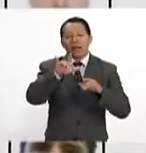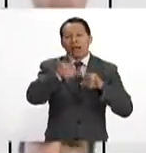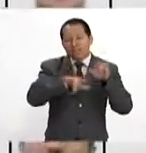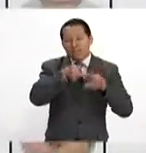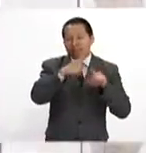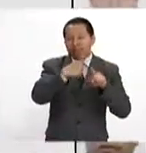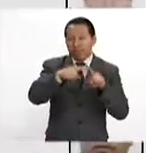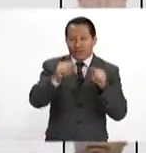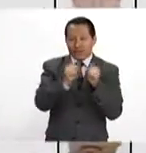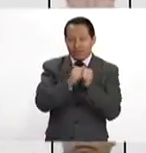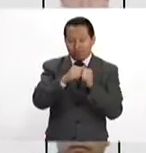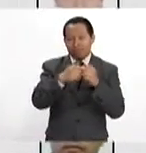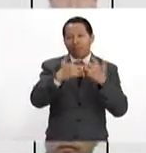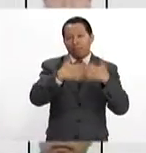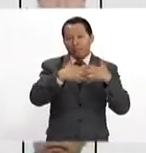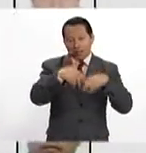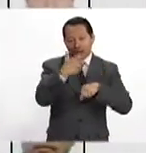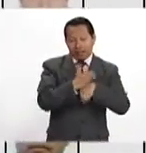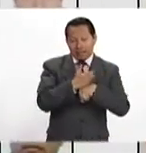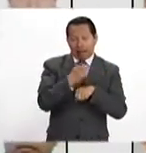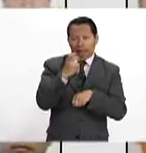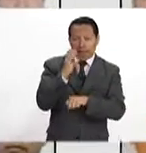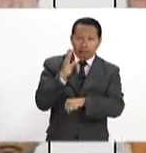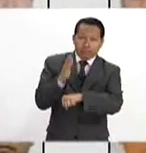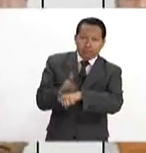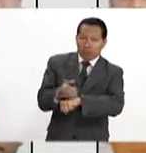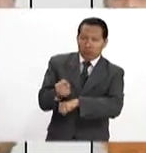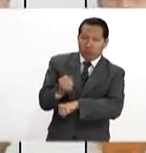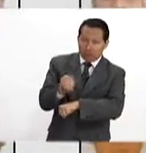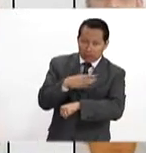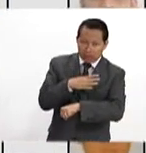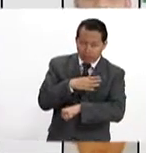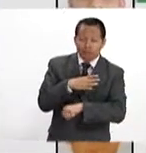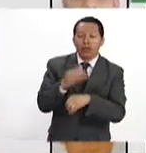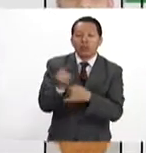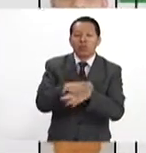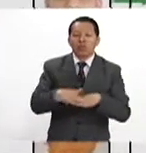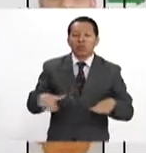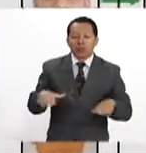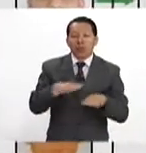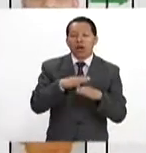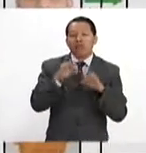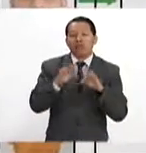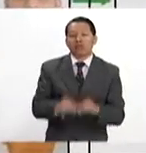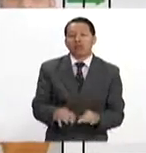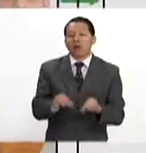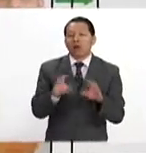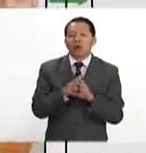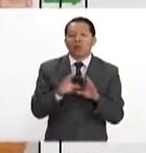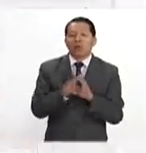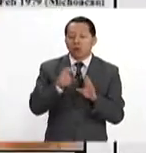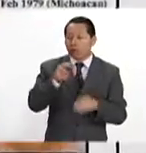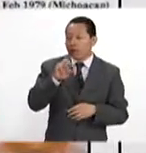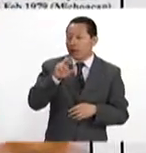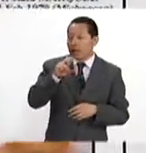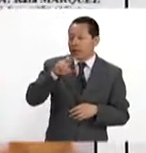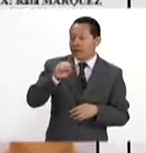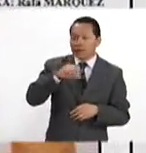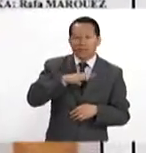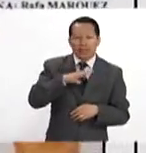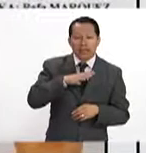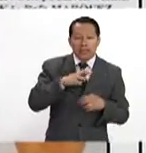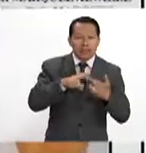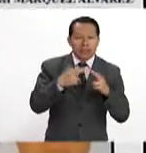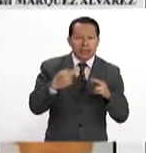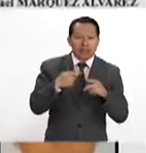empresas estadounidenses. De ese tamaño es la sanción. De acuerdo con la información oficial, Márquez mantenía una relación desde